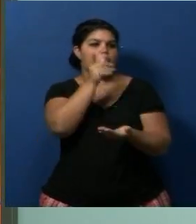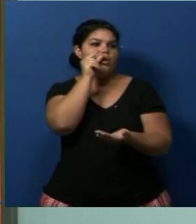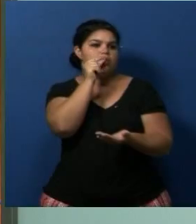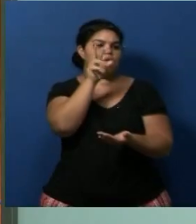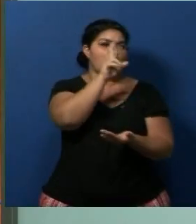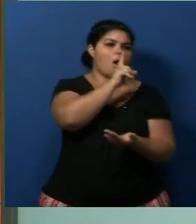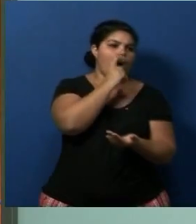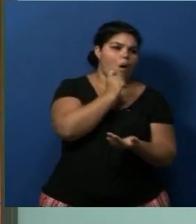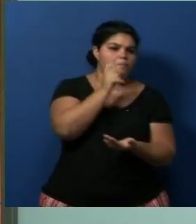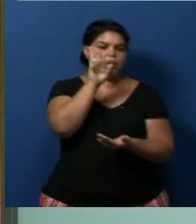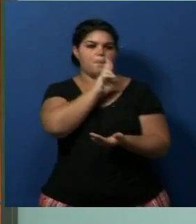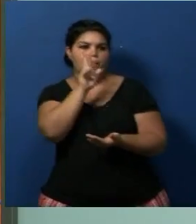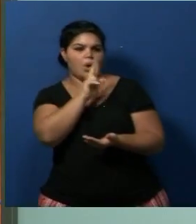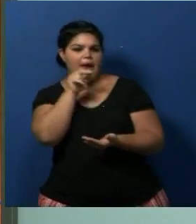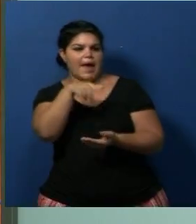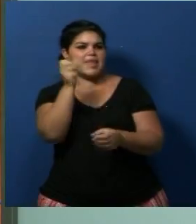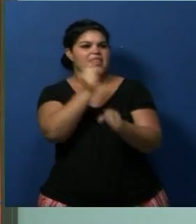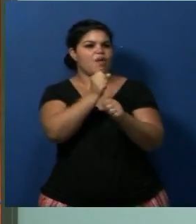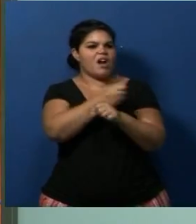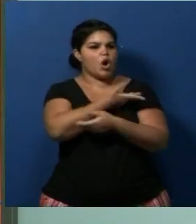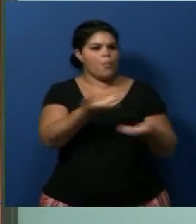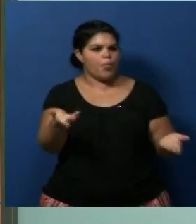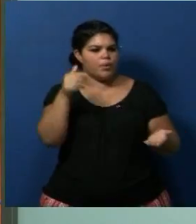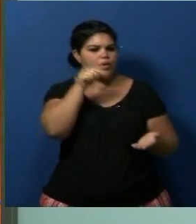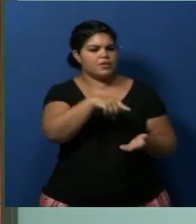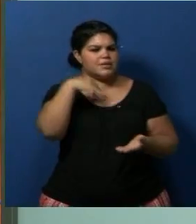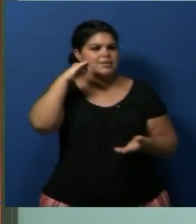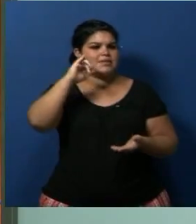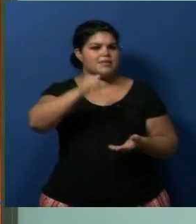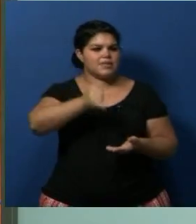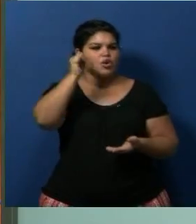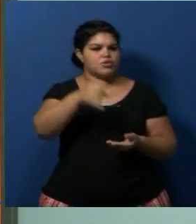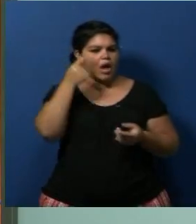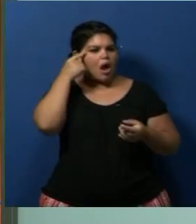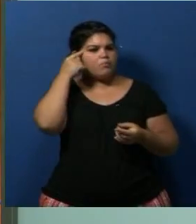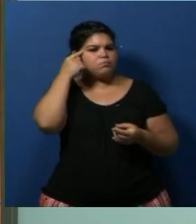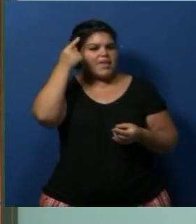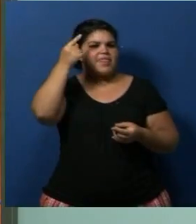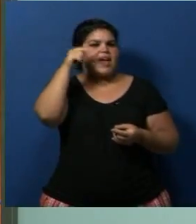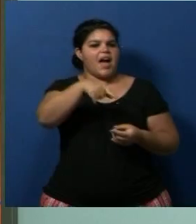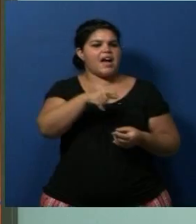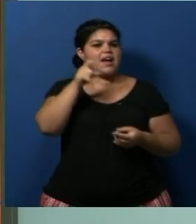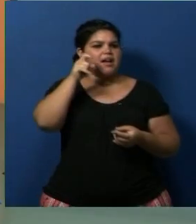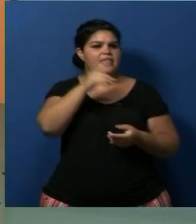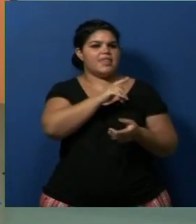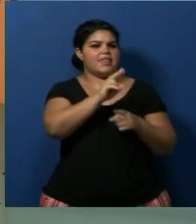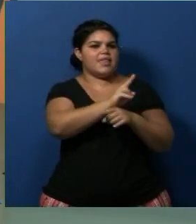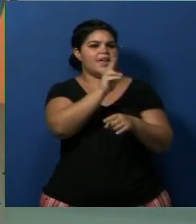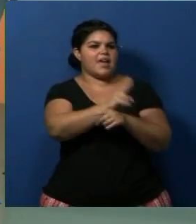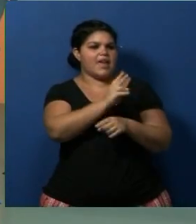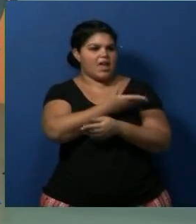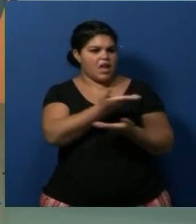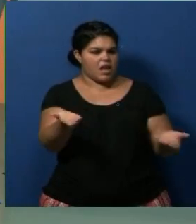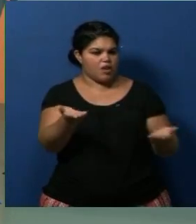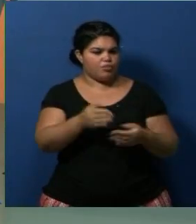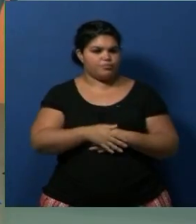una repartición pública, hablamos de que tiene que tener perspectiva de género. ¿Cuáles son esos detalles para que uno tenga perspectiva de